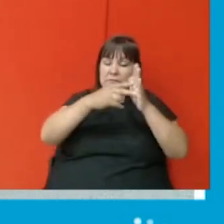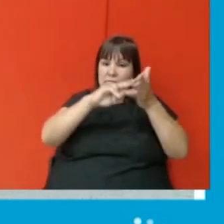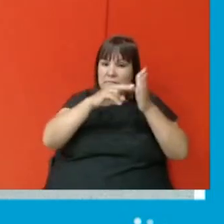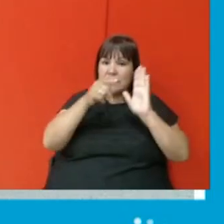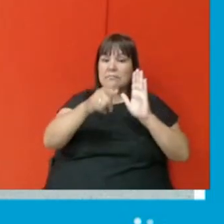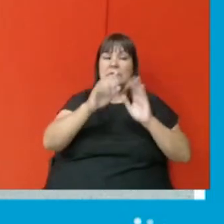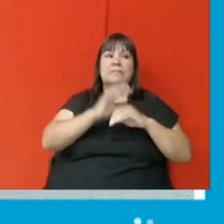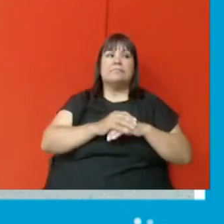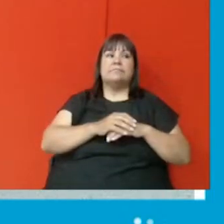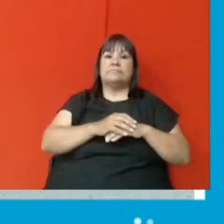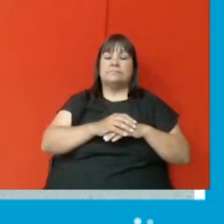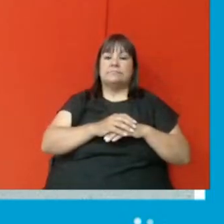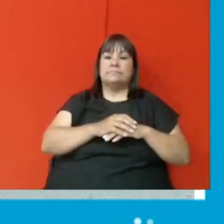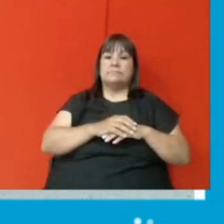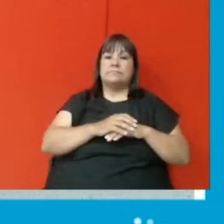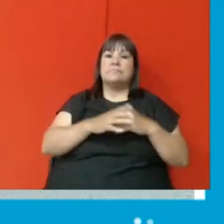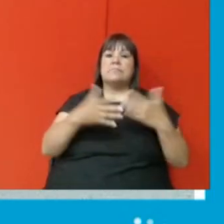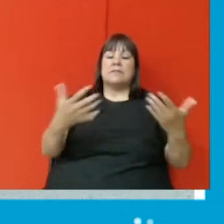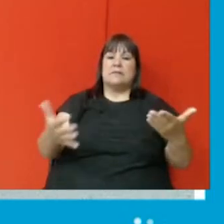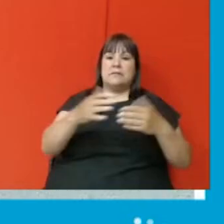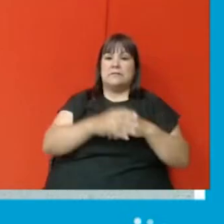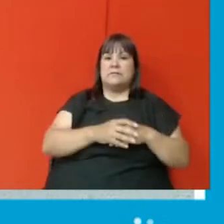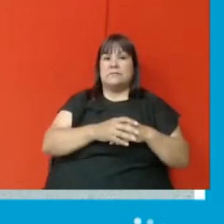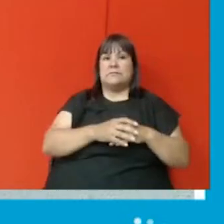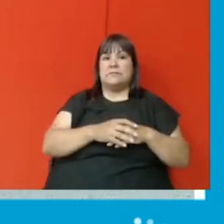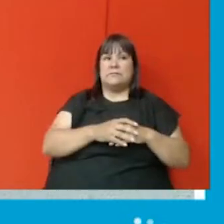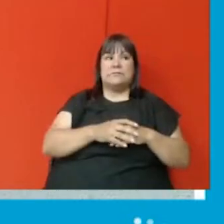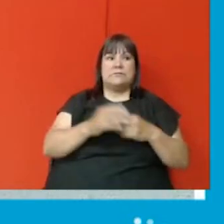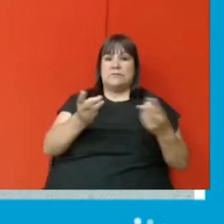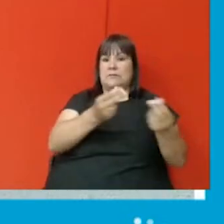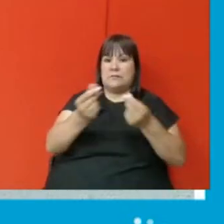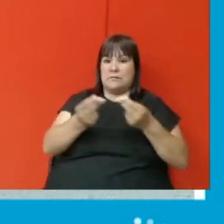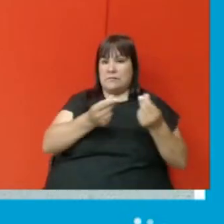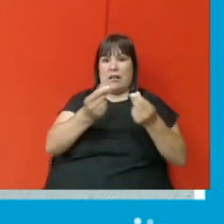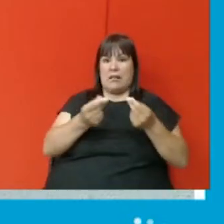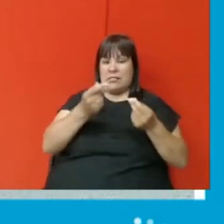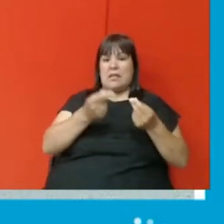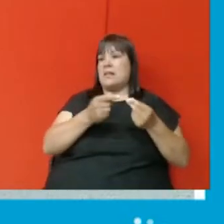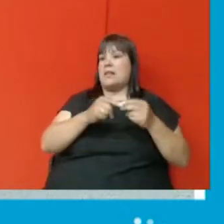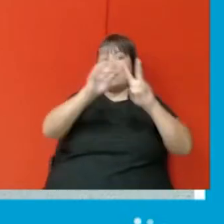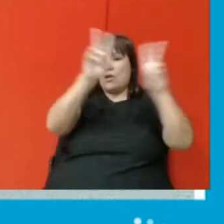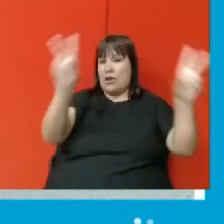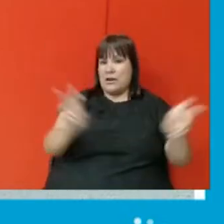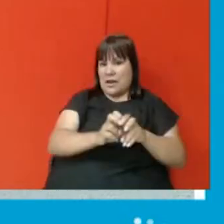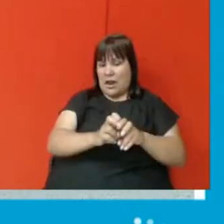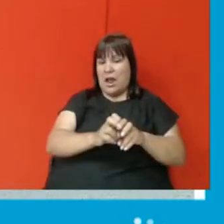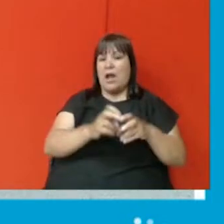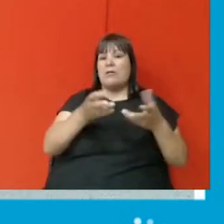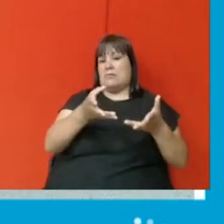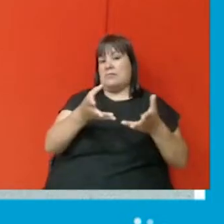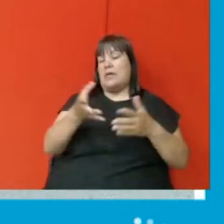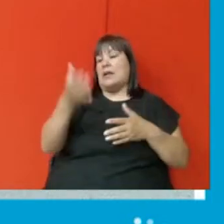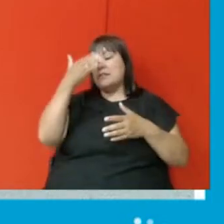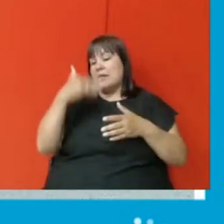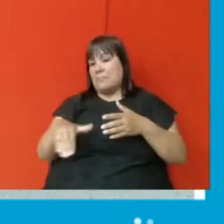lo digo yo, no ellos, el dinero obtenido sea bien utilizado, porque no necesariamente la gestión administrativa